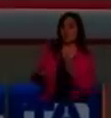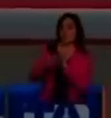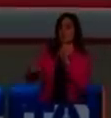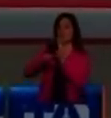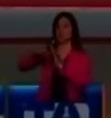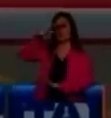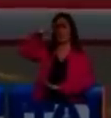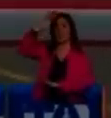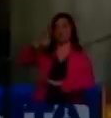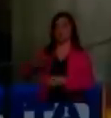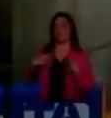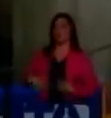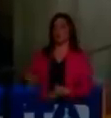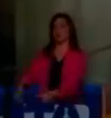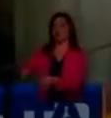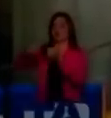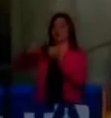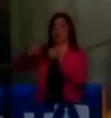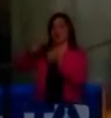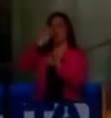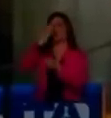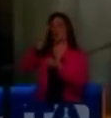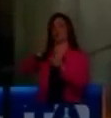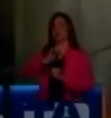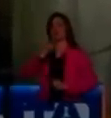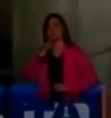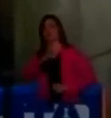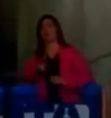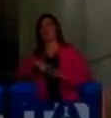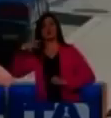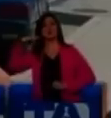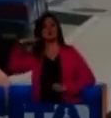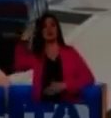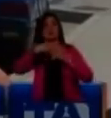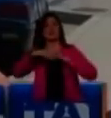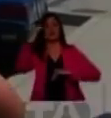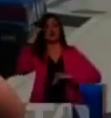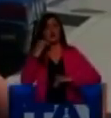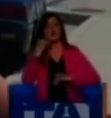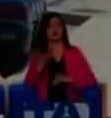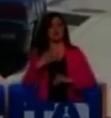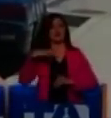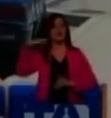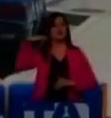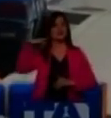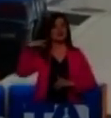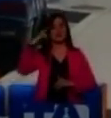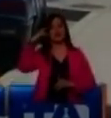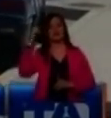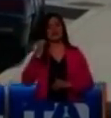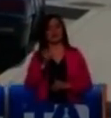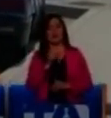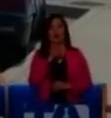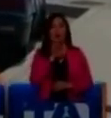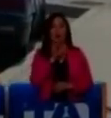de Narcisa, cuenta que el crimen se suscitó enfrente de la hija menor de la hora occisa. La niña está con un trauma que no puede hablar,